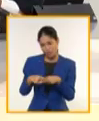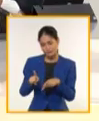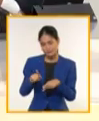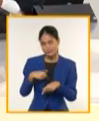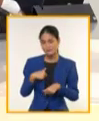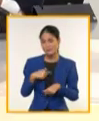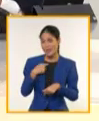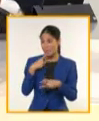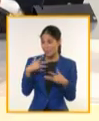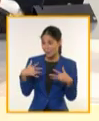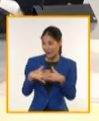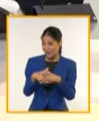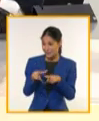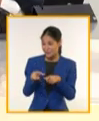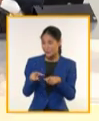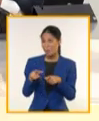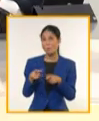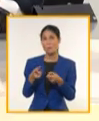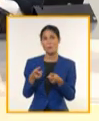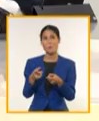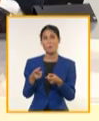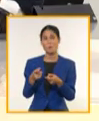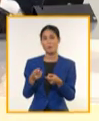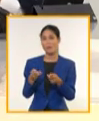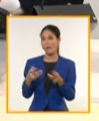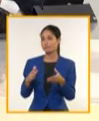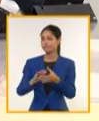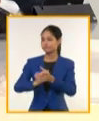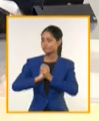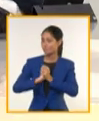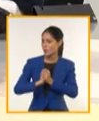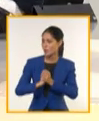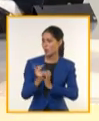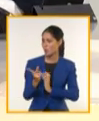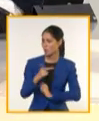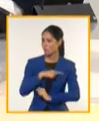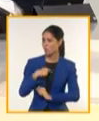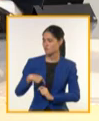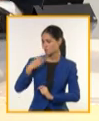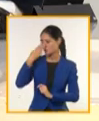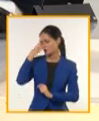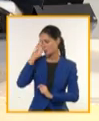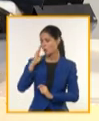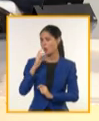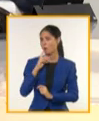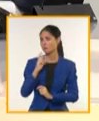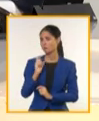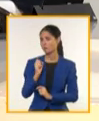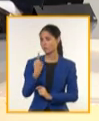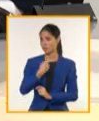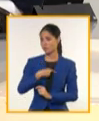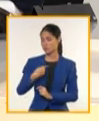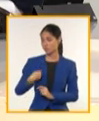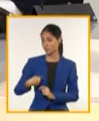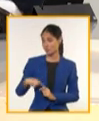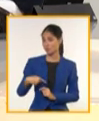sobre todo políticas, ¿no? De amistad, de amistad entre los dos pueblos, porque no era la China de los 60 y de los